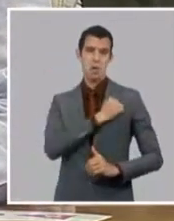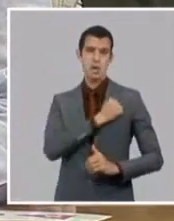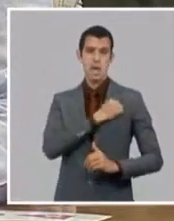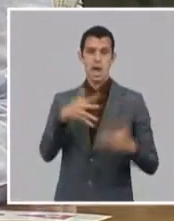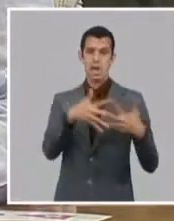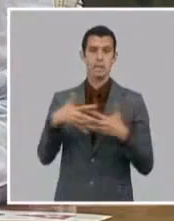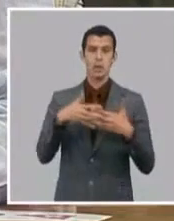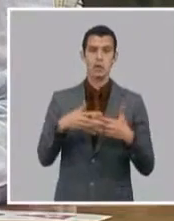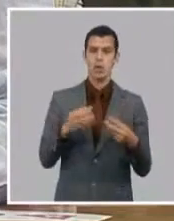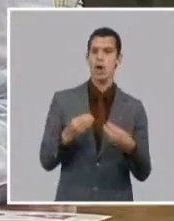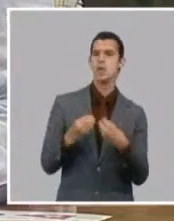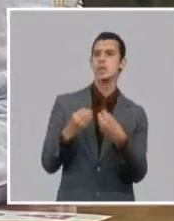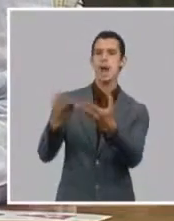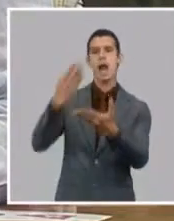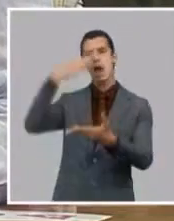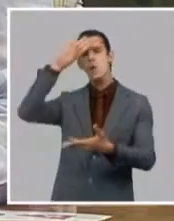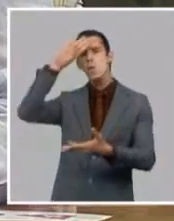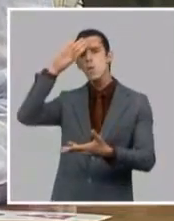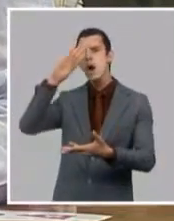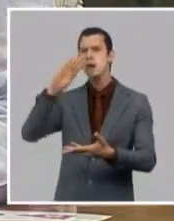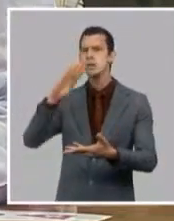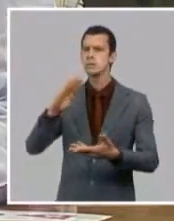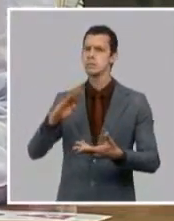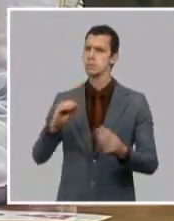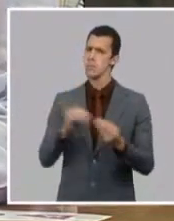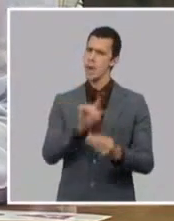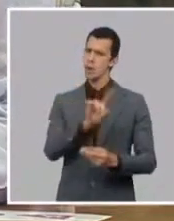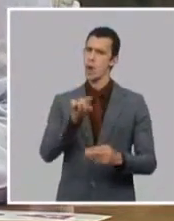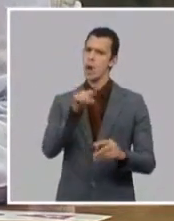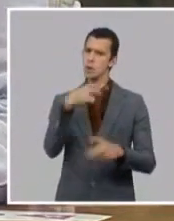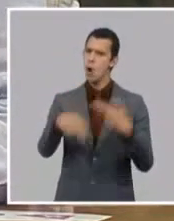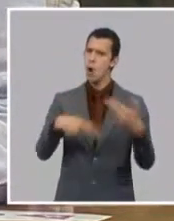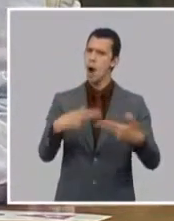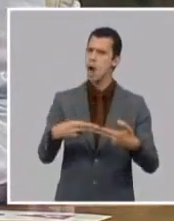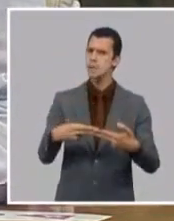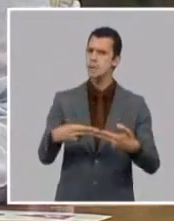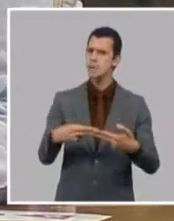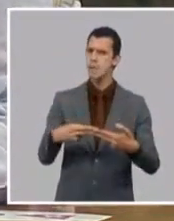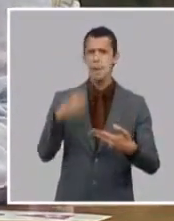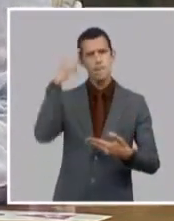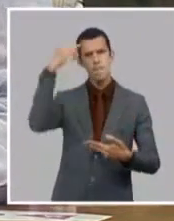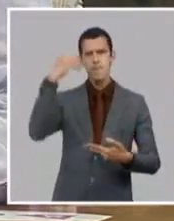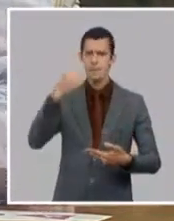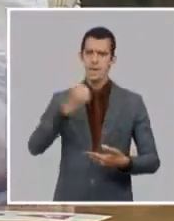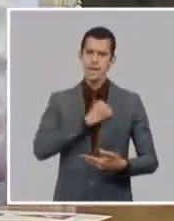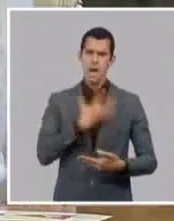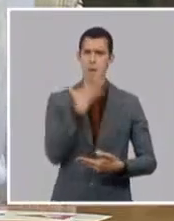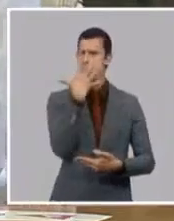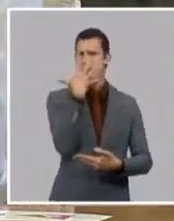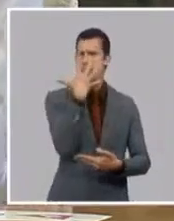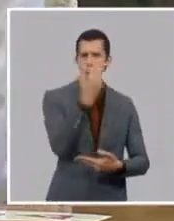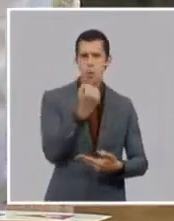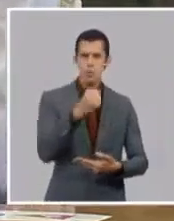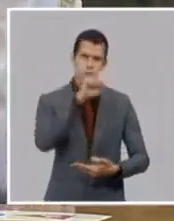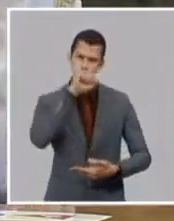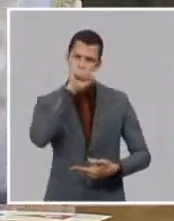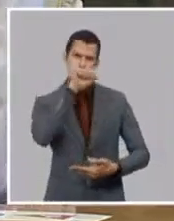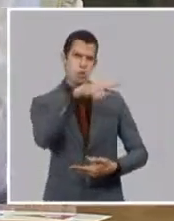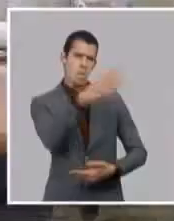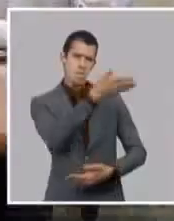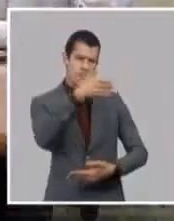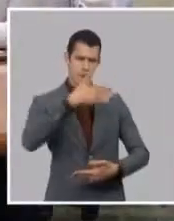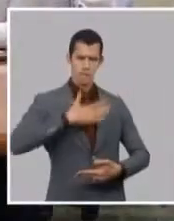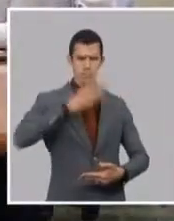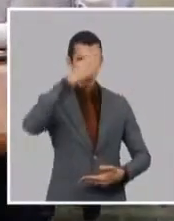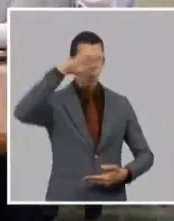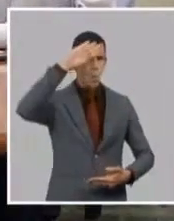provocación, cuando protagonizan una acción, no acuden a una bandera cubana, acuden a una bandera norteamericana, y por ahí andan